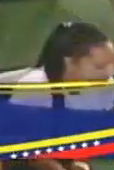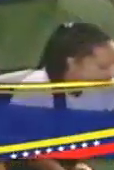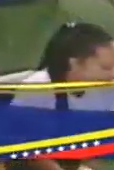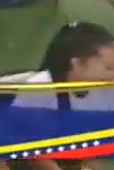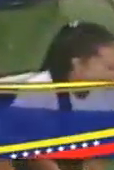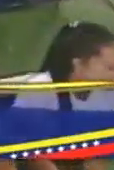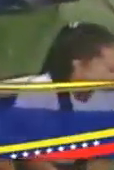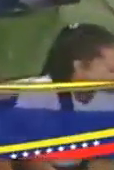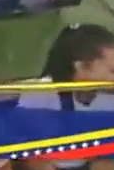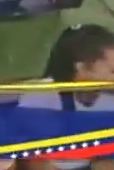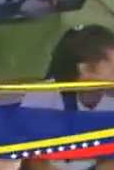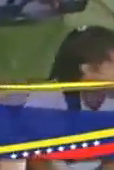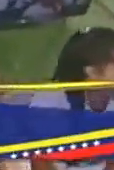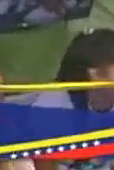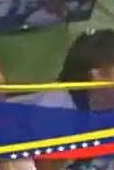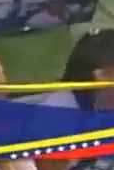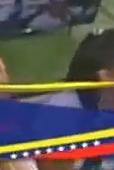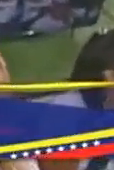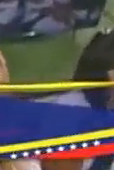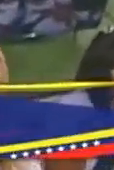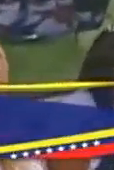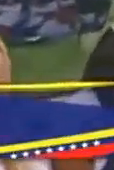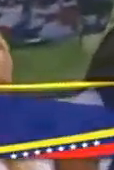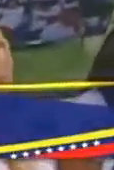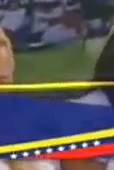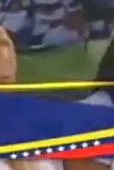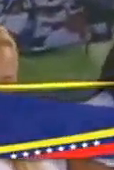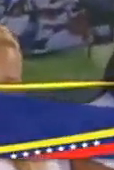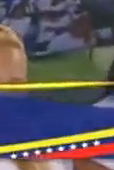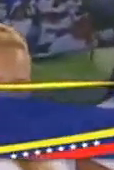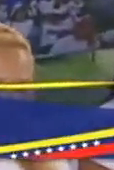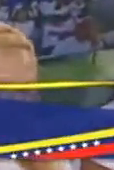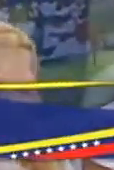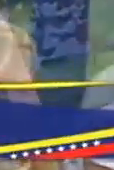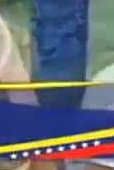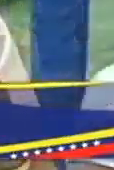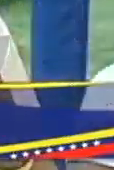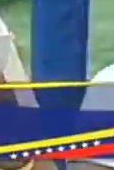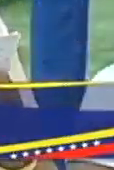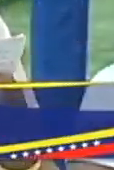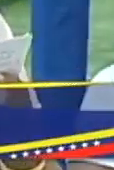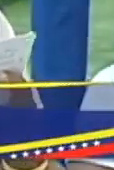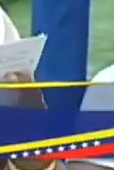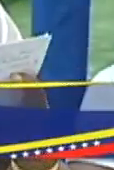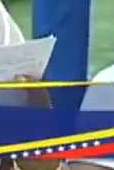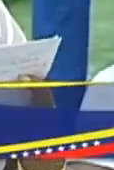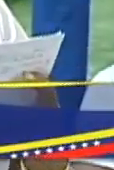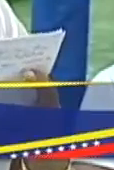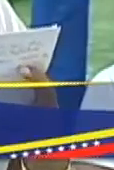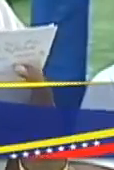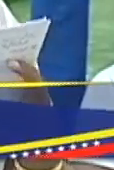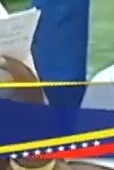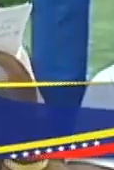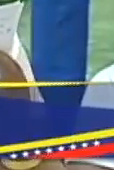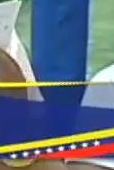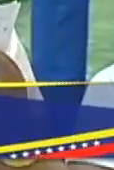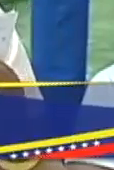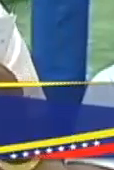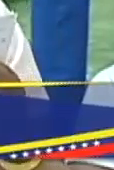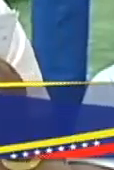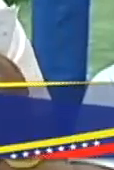Quiero agradecer profundamente a nuestro presidente Nicolás Maduro, a nuestro gobernador Héctor Rodríguez y a nuestro alcalde Rainer Pulido